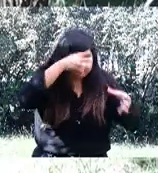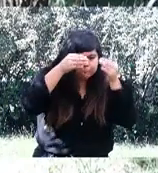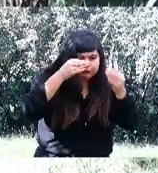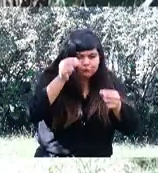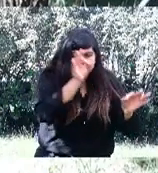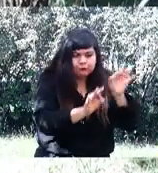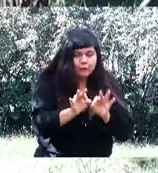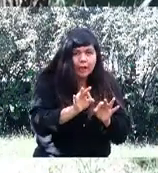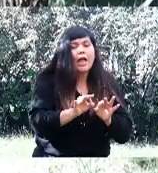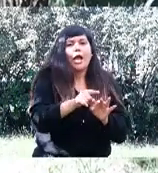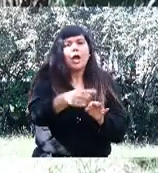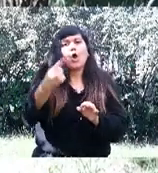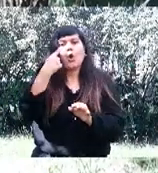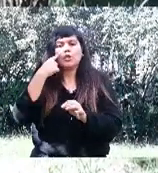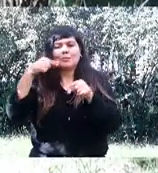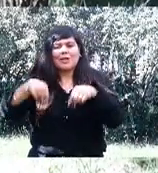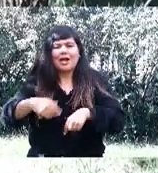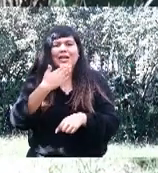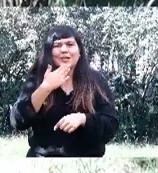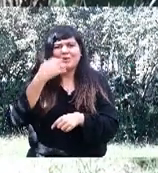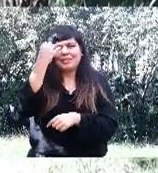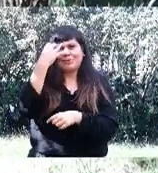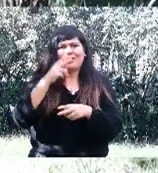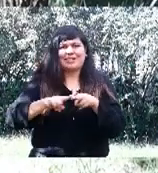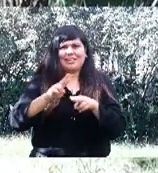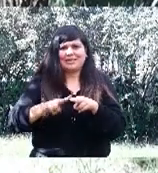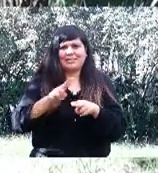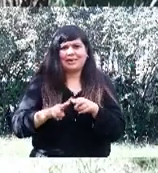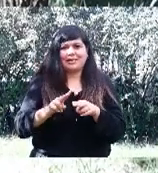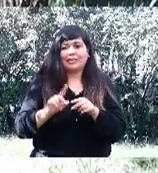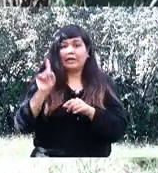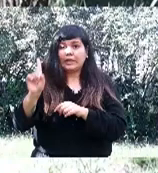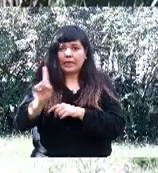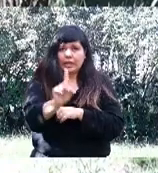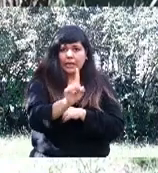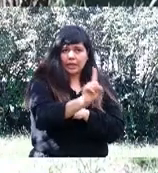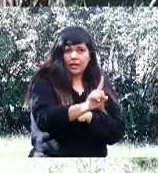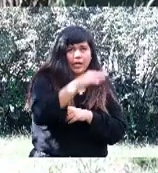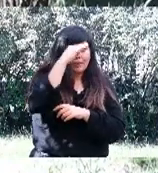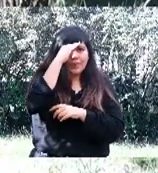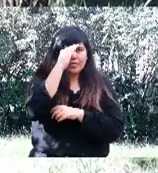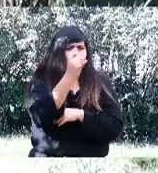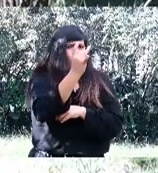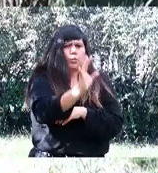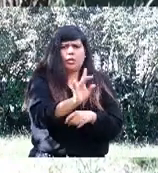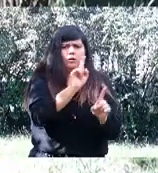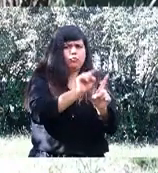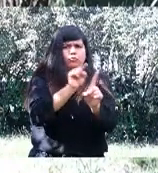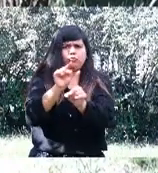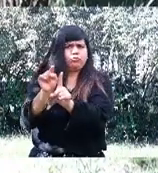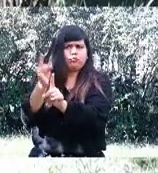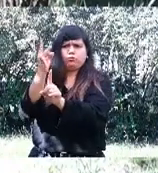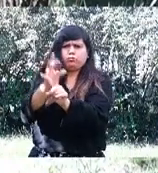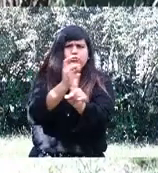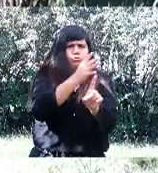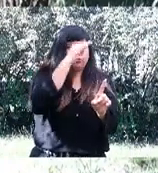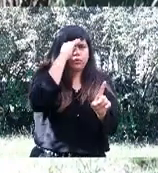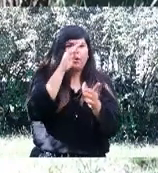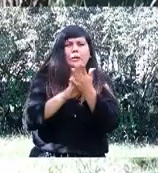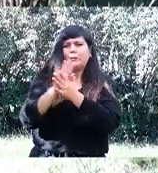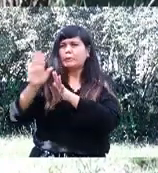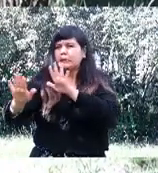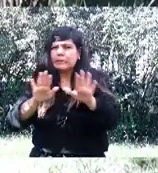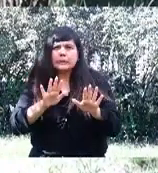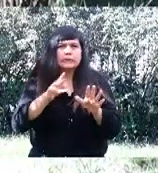diseñar el conocimiento Aquí también se aprendía haciendo y cada persona su experiencia es única por lo tanto el tocar el